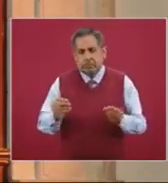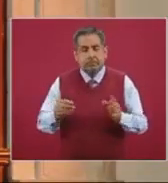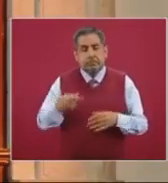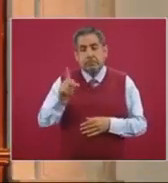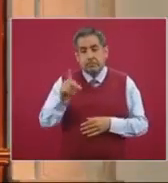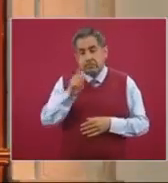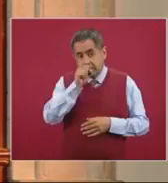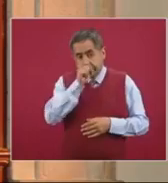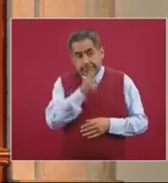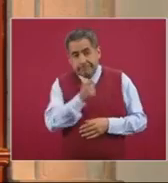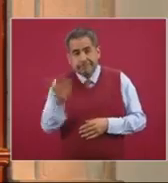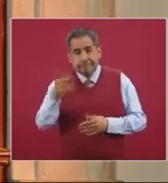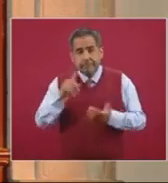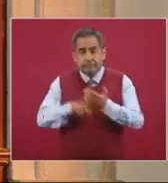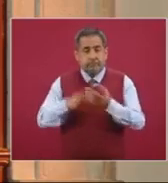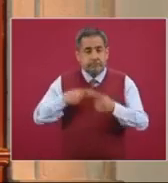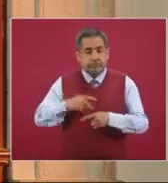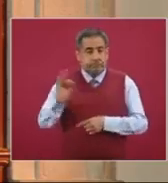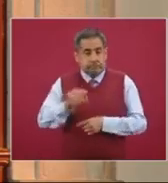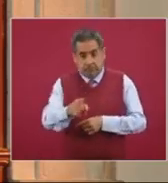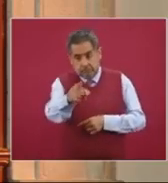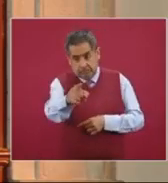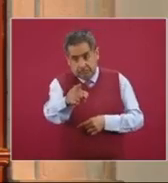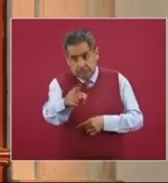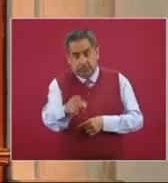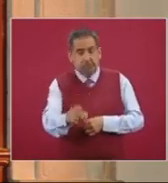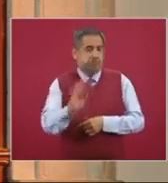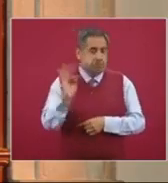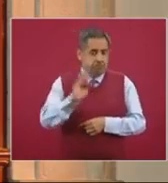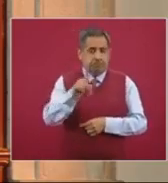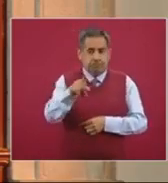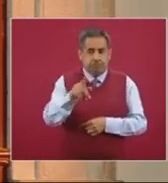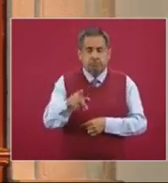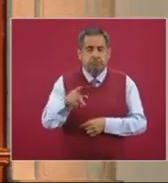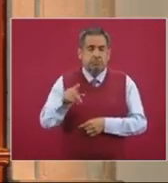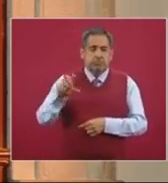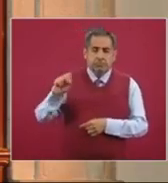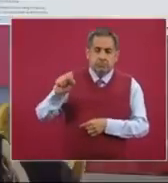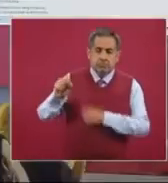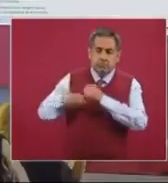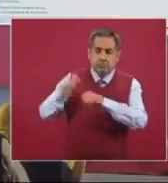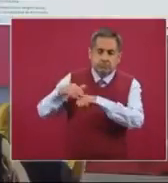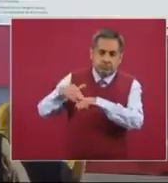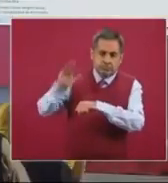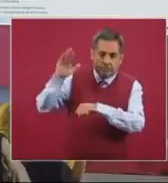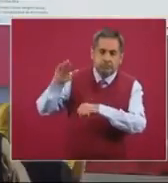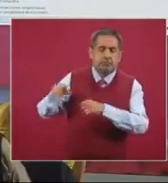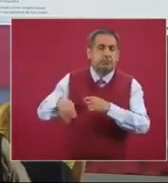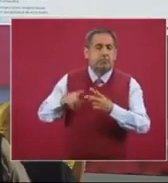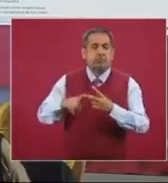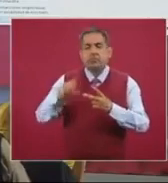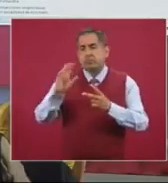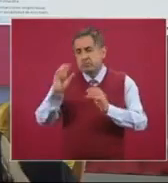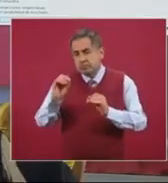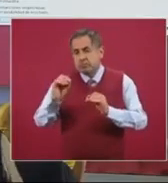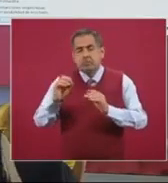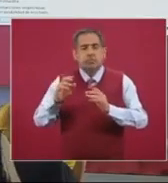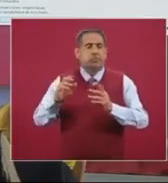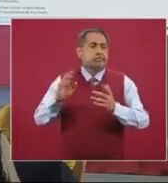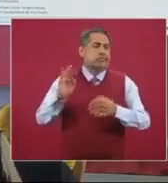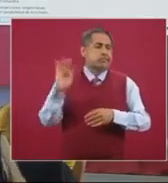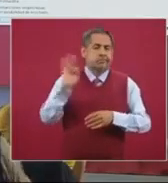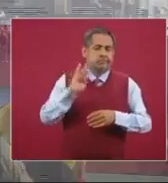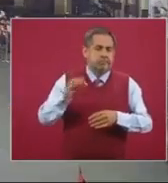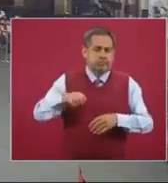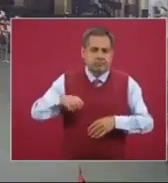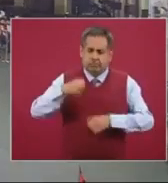las personas que tienen, y usted podría ser una de ellas, que tienen 60 o más años de edad, o bien,